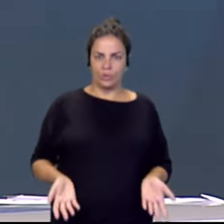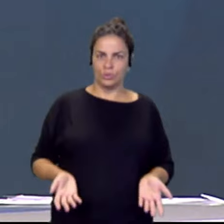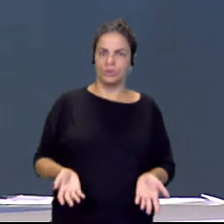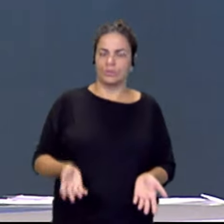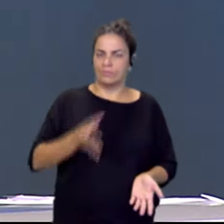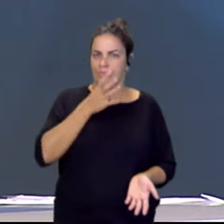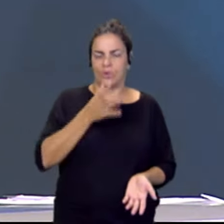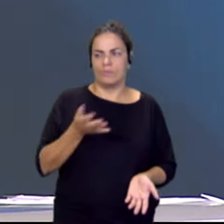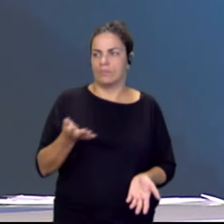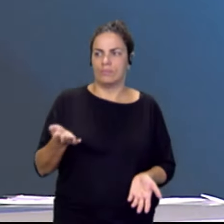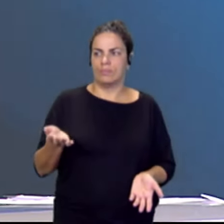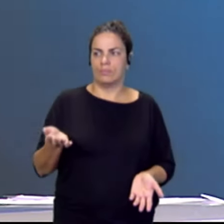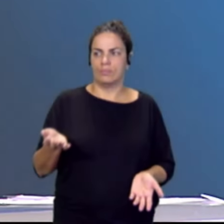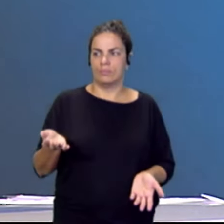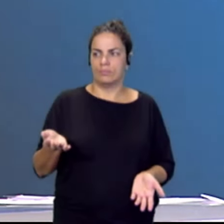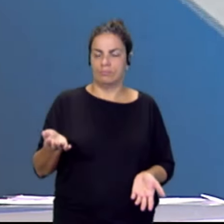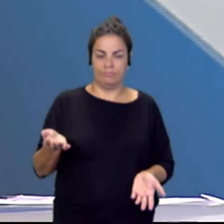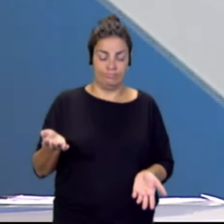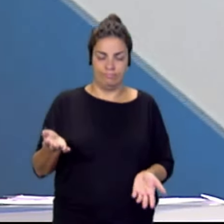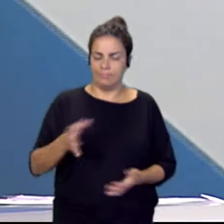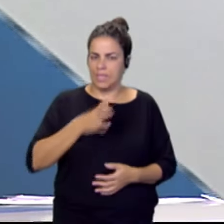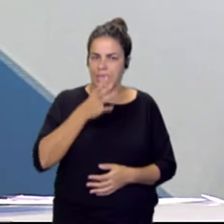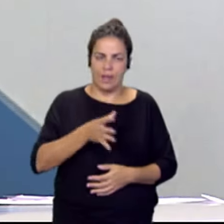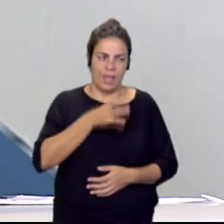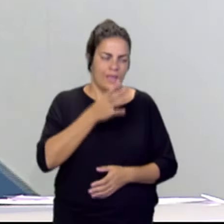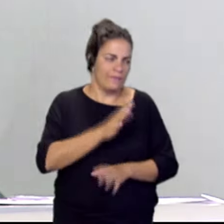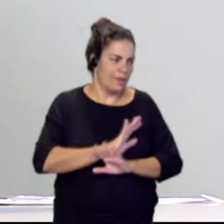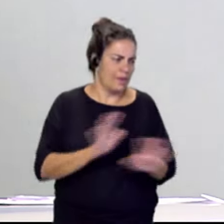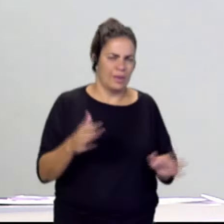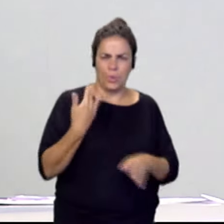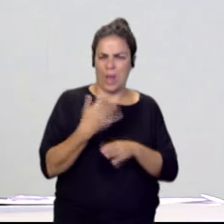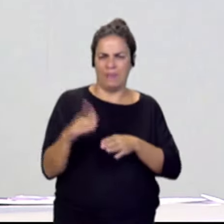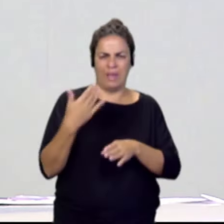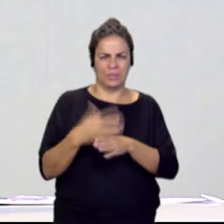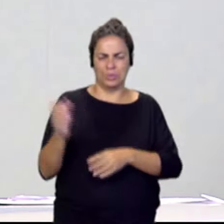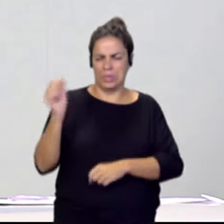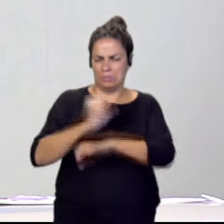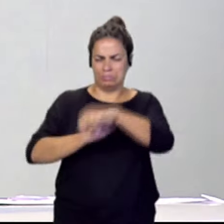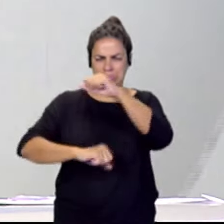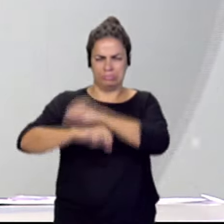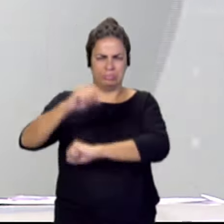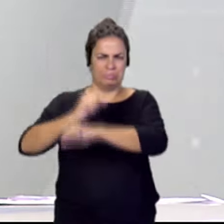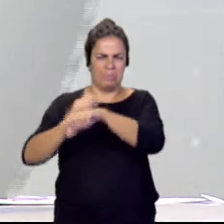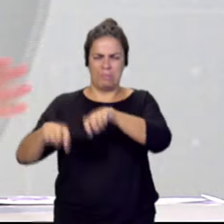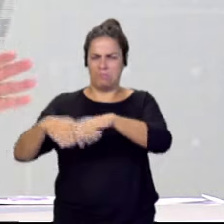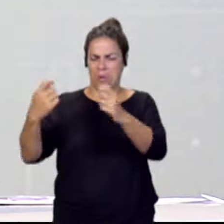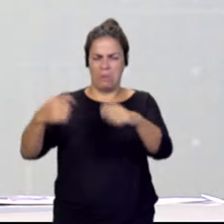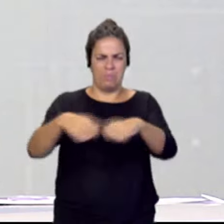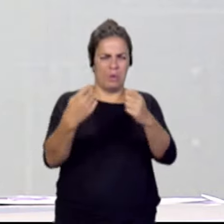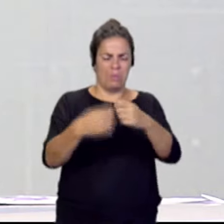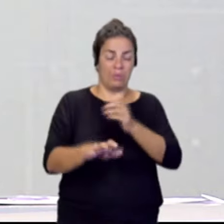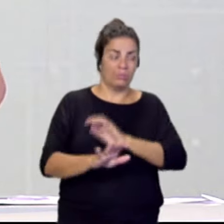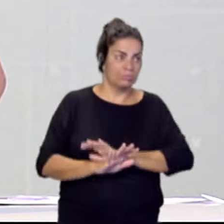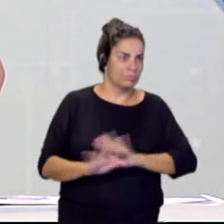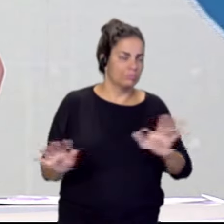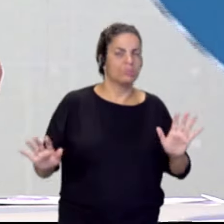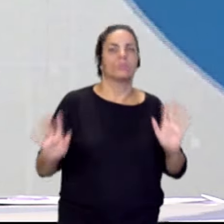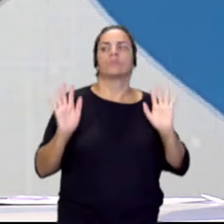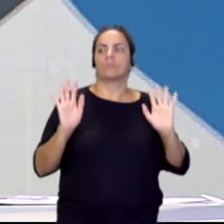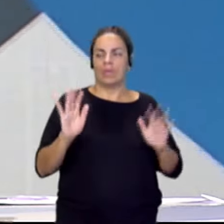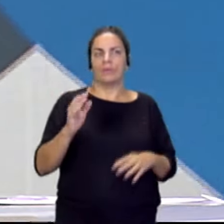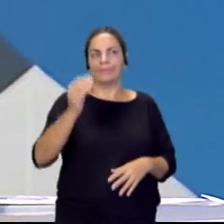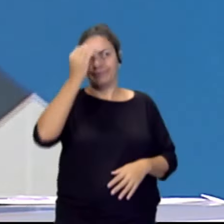que, vamos, increíble la cantidad de basura ahí acumulada, de destrozo en esas viviendas. Hombre, nos vamos a quedar con la